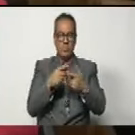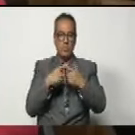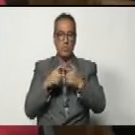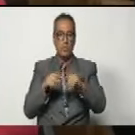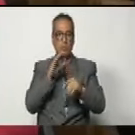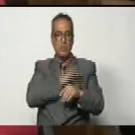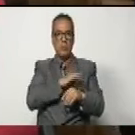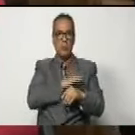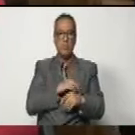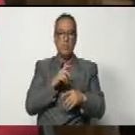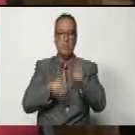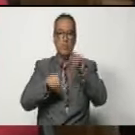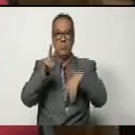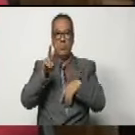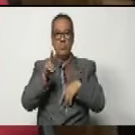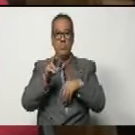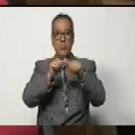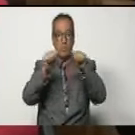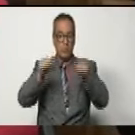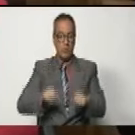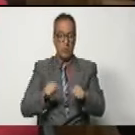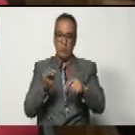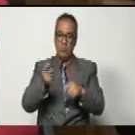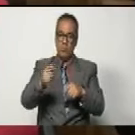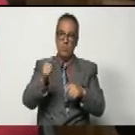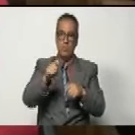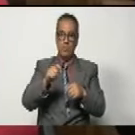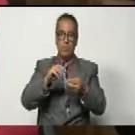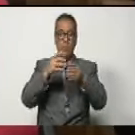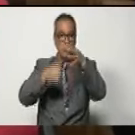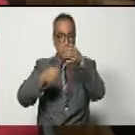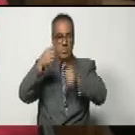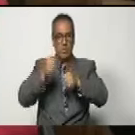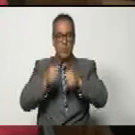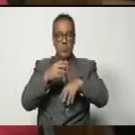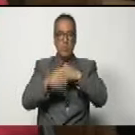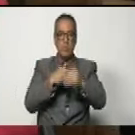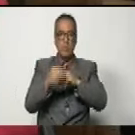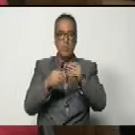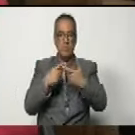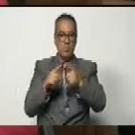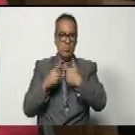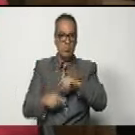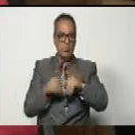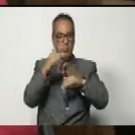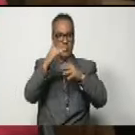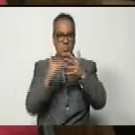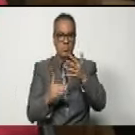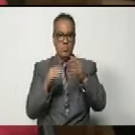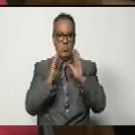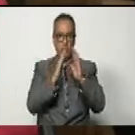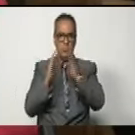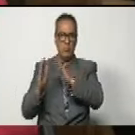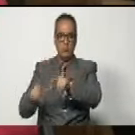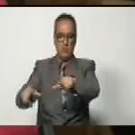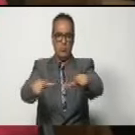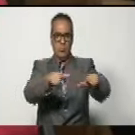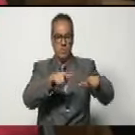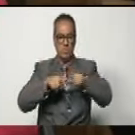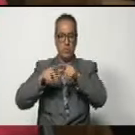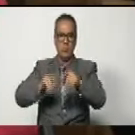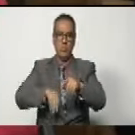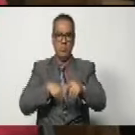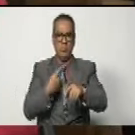de la sociedad. 12. Sistema de agregación comunal, constituido por las distintas instancias de organización territorial del